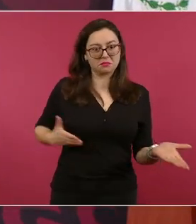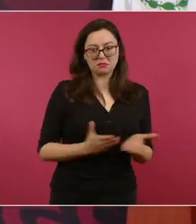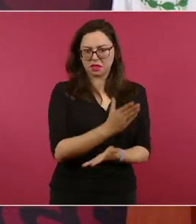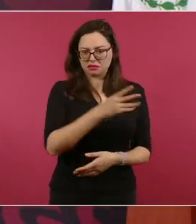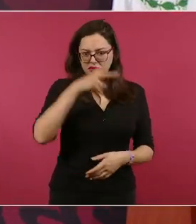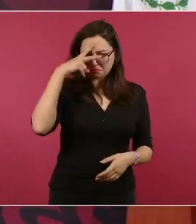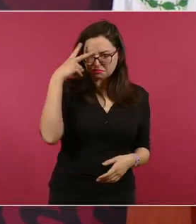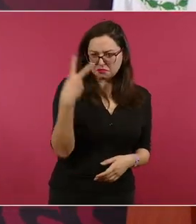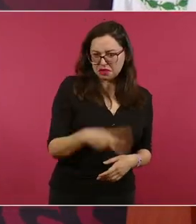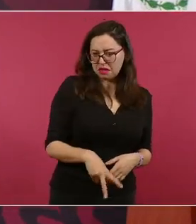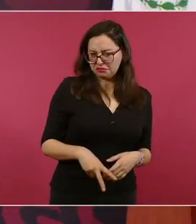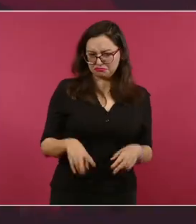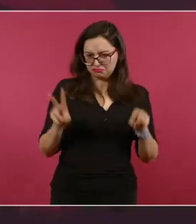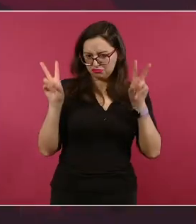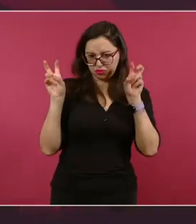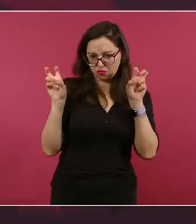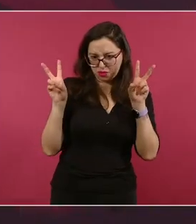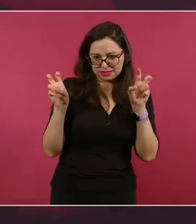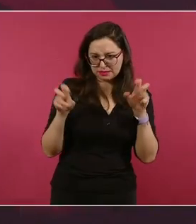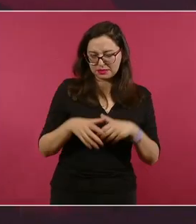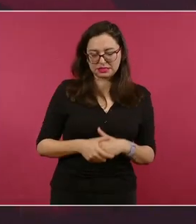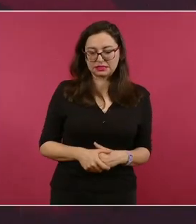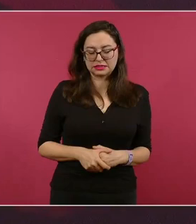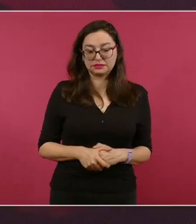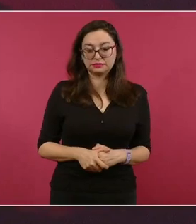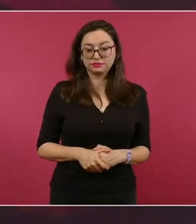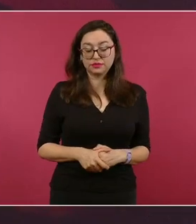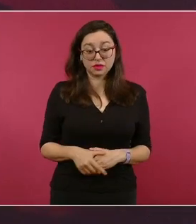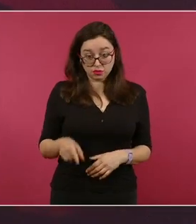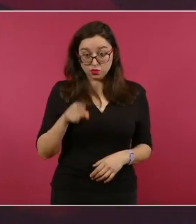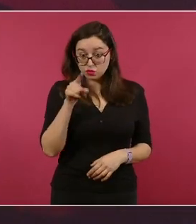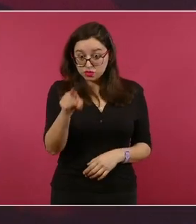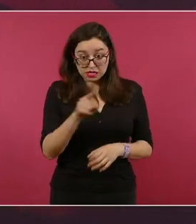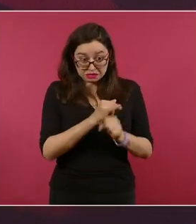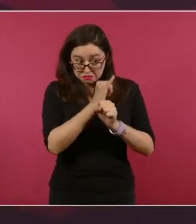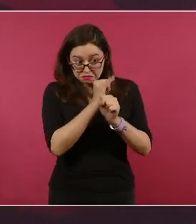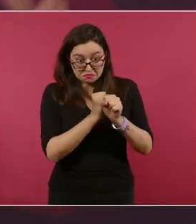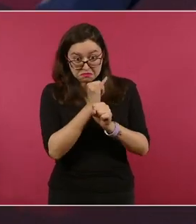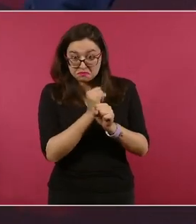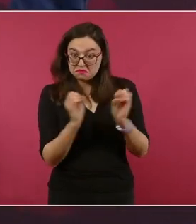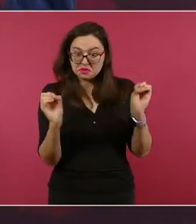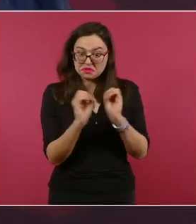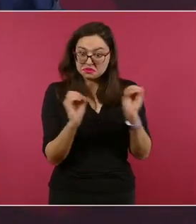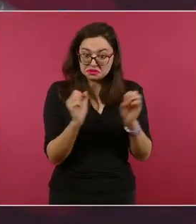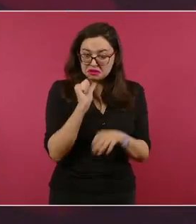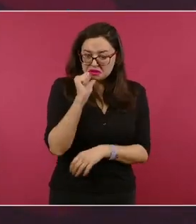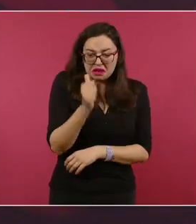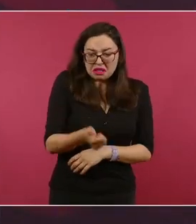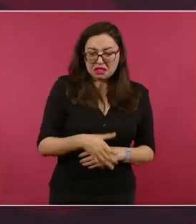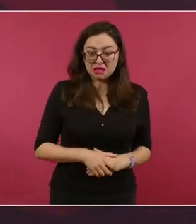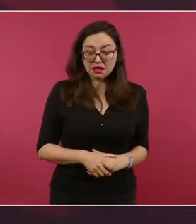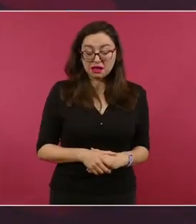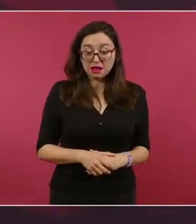o no les resulta raro de que con toda esa